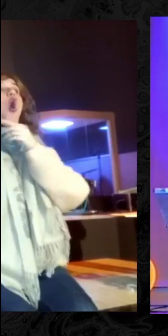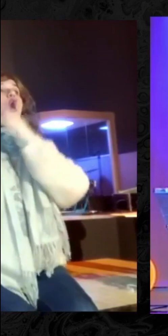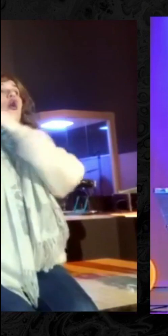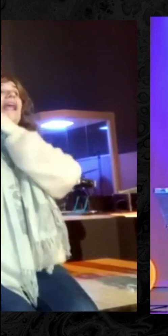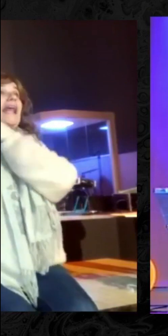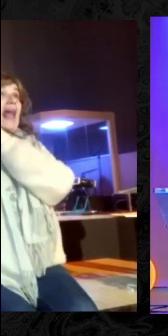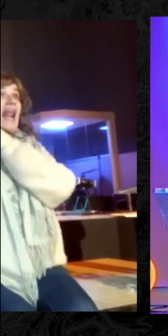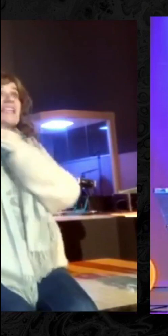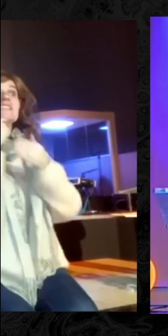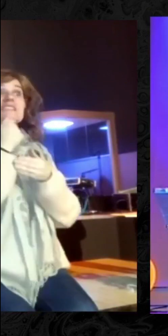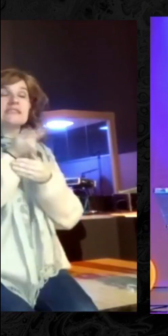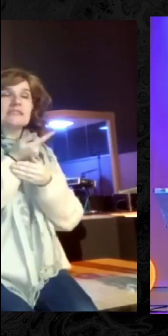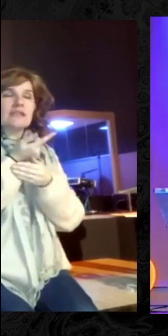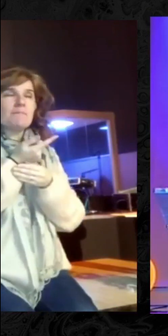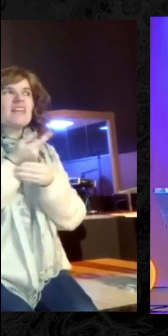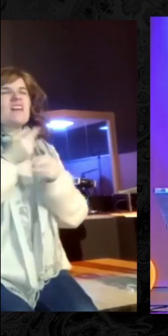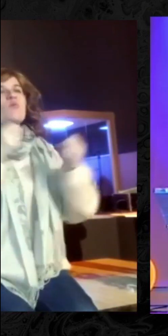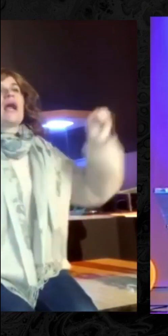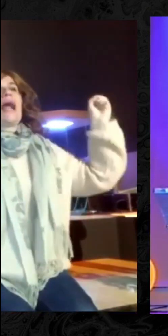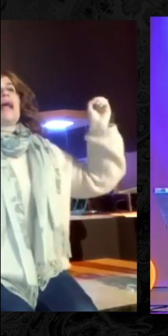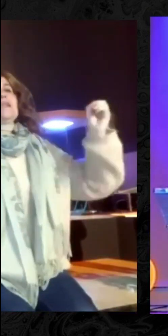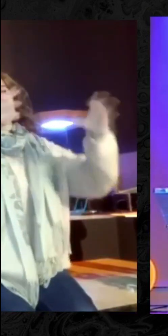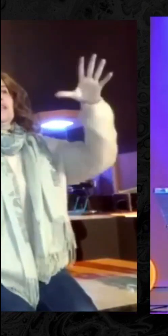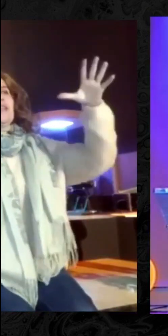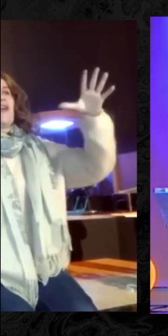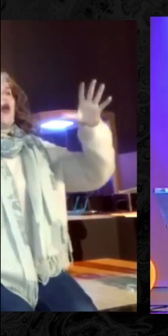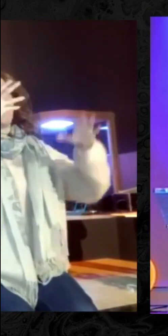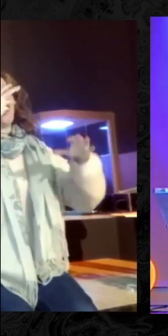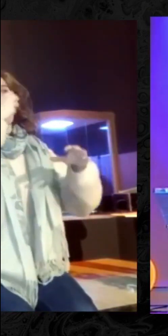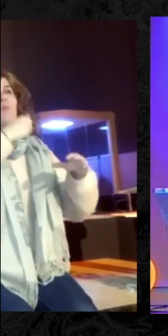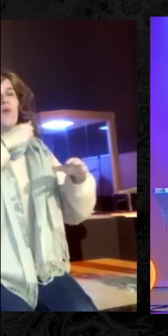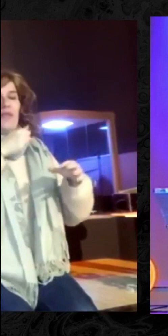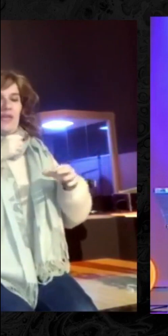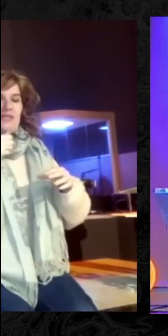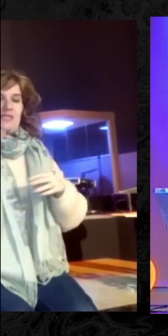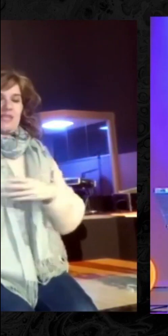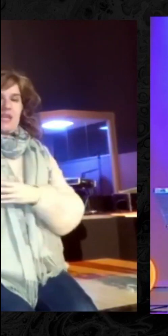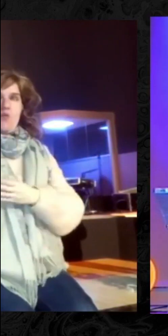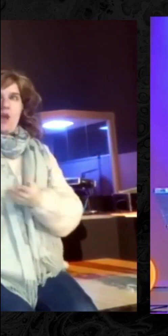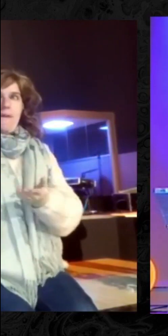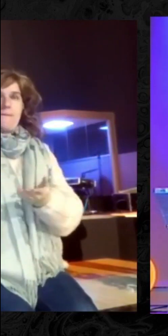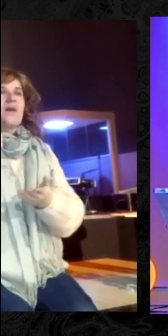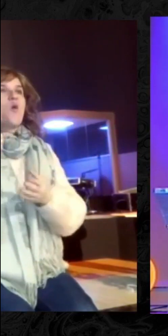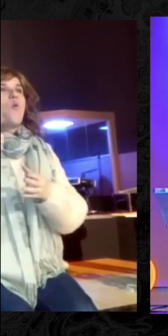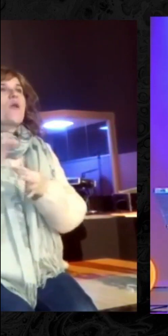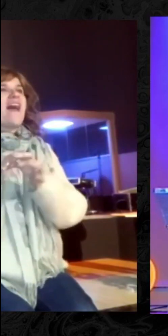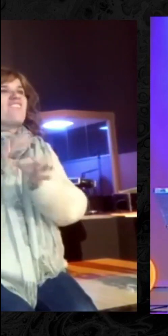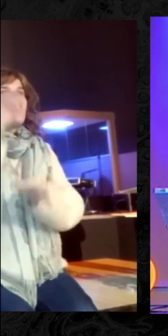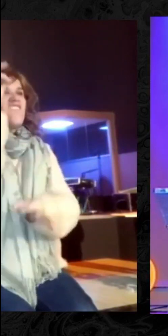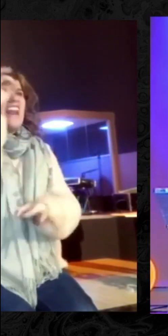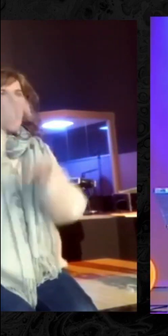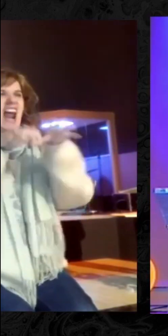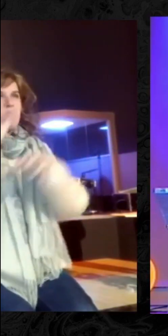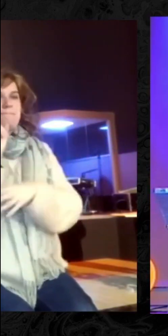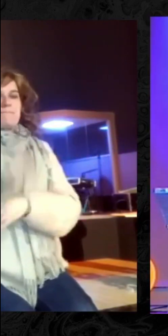que porque los hechiceros no pueden convertir una vara en animal ese no En ese sentido del original